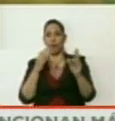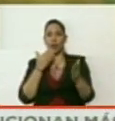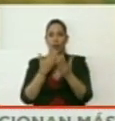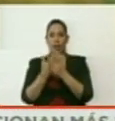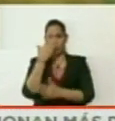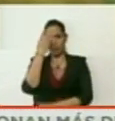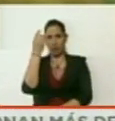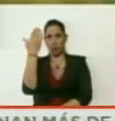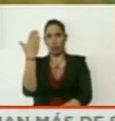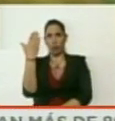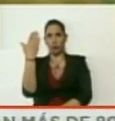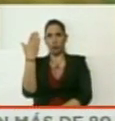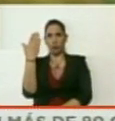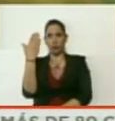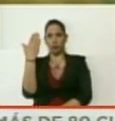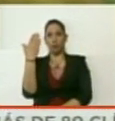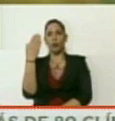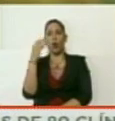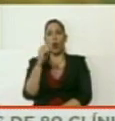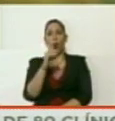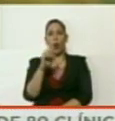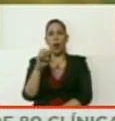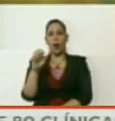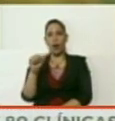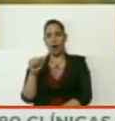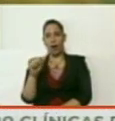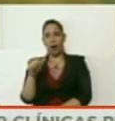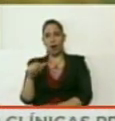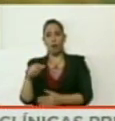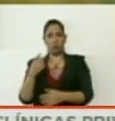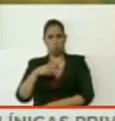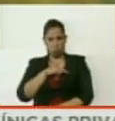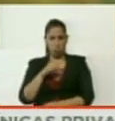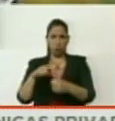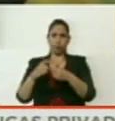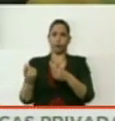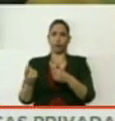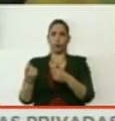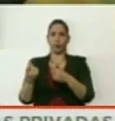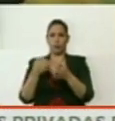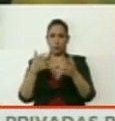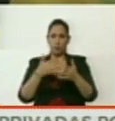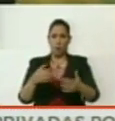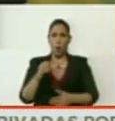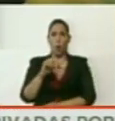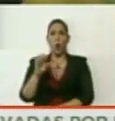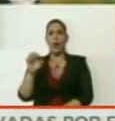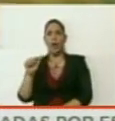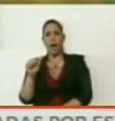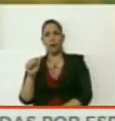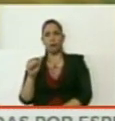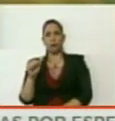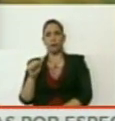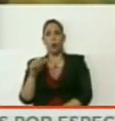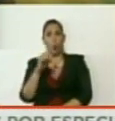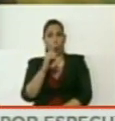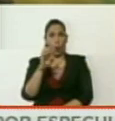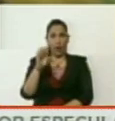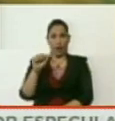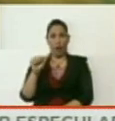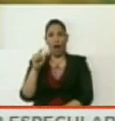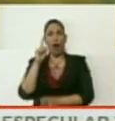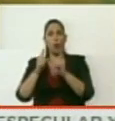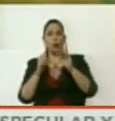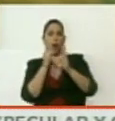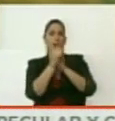cielo a la Organización de los Estados Americanos, pero búsquense la Carta de la OEA y ubíquenlo. Es más, la OEA tiene algunos artículos que